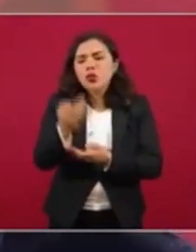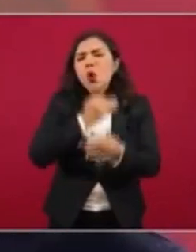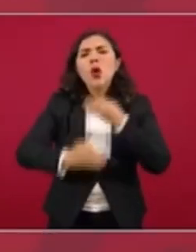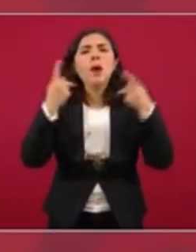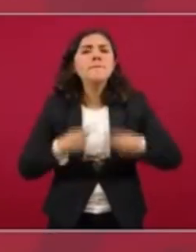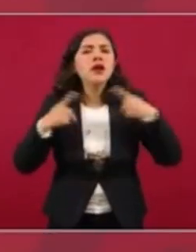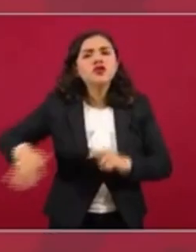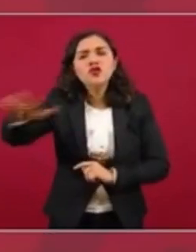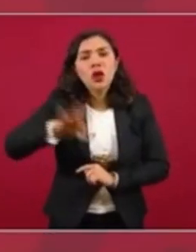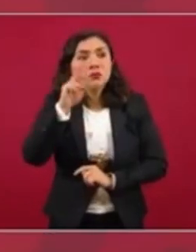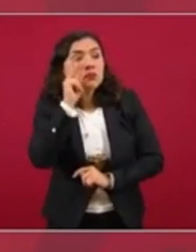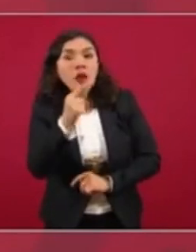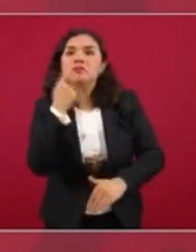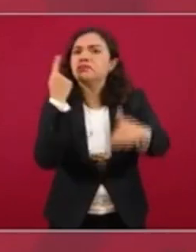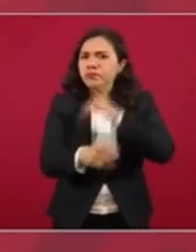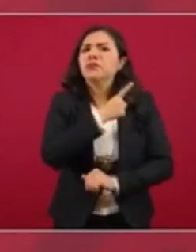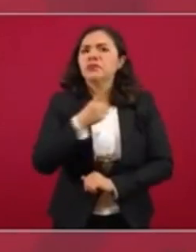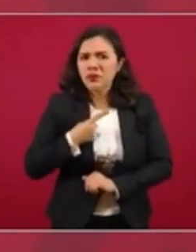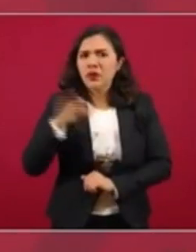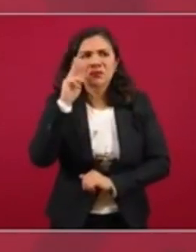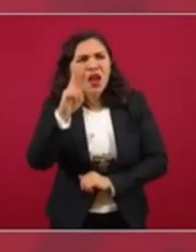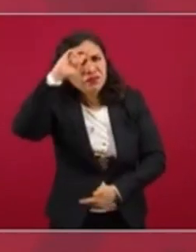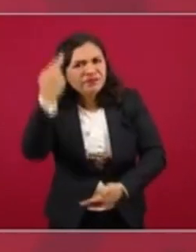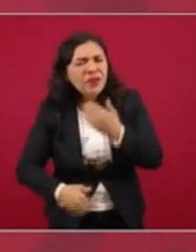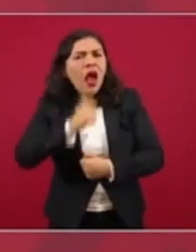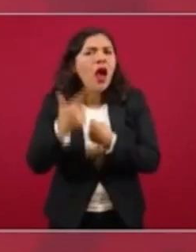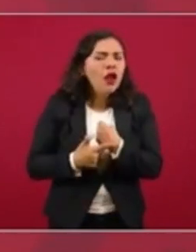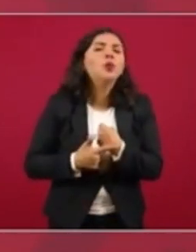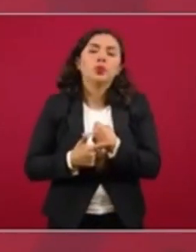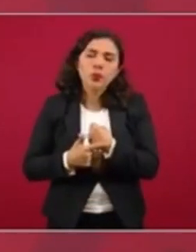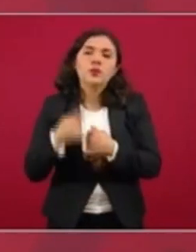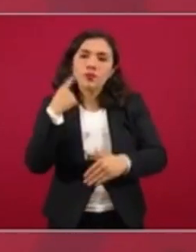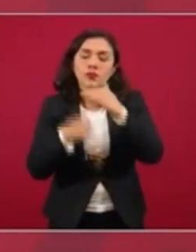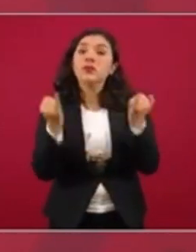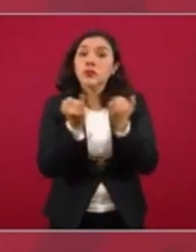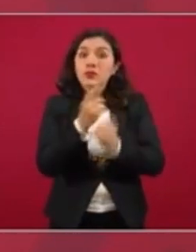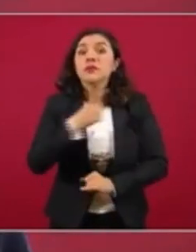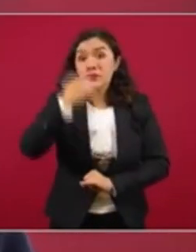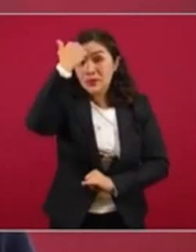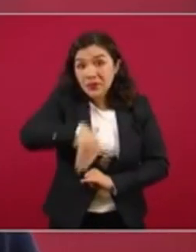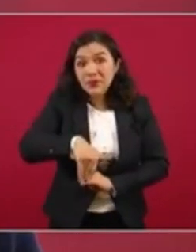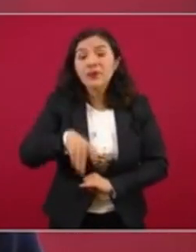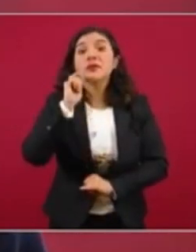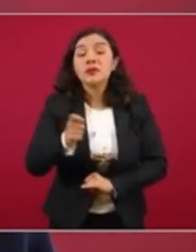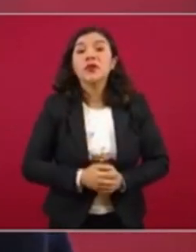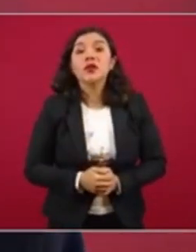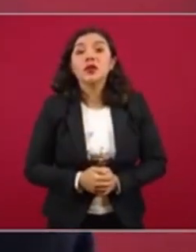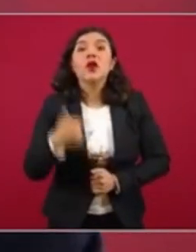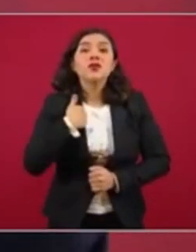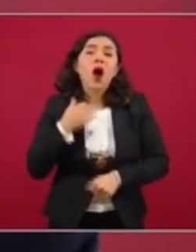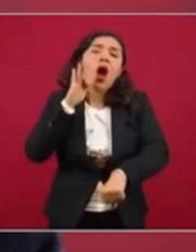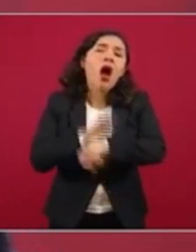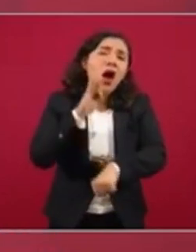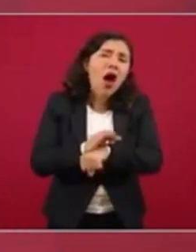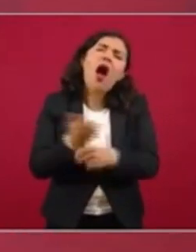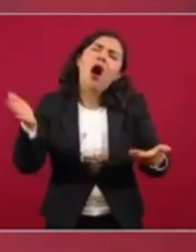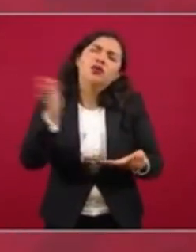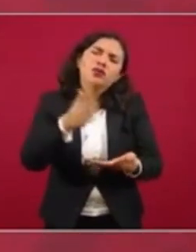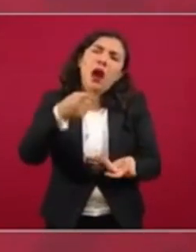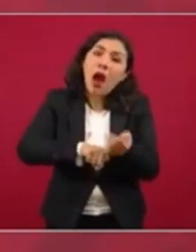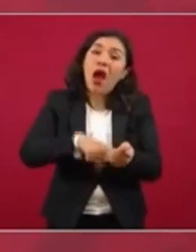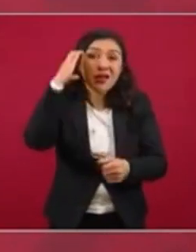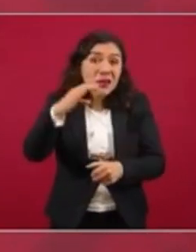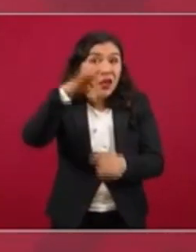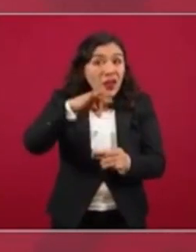pueblo a denunciar si hay violaciones. Y que también se sepa de que no se van a solapar